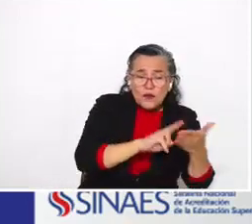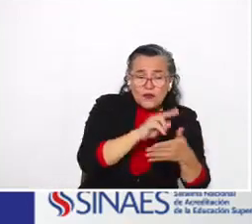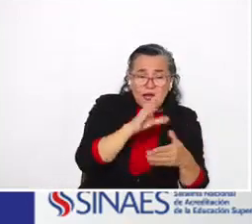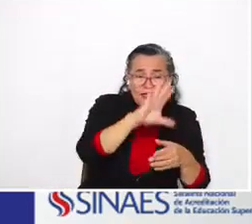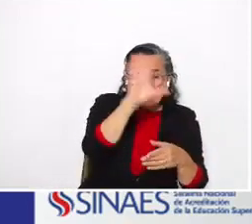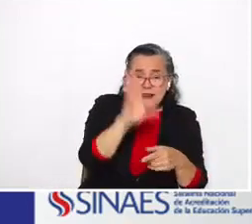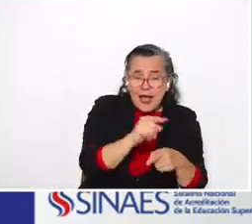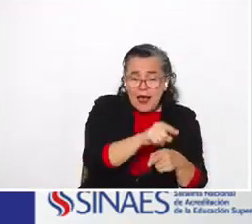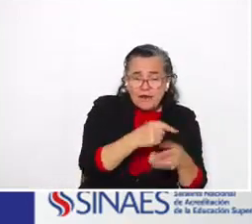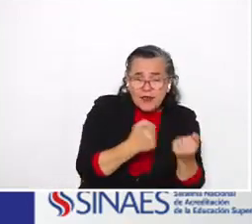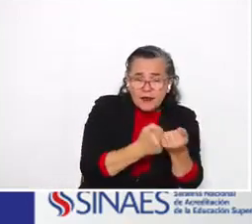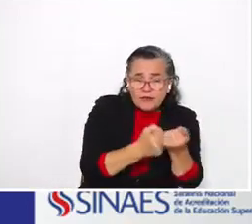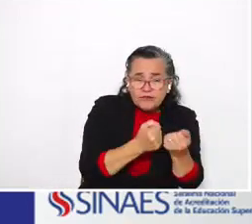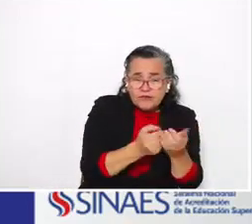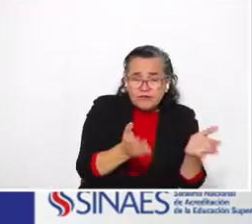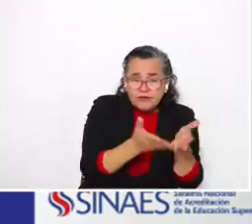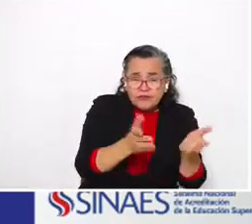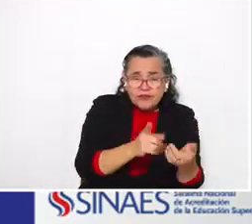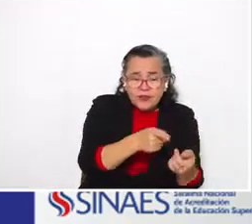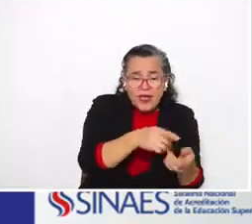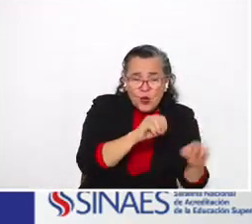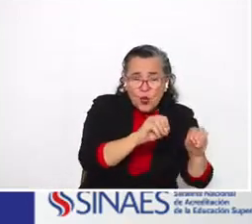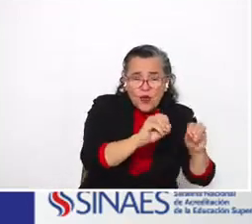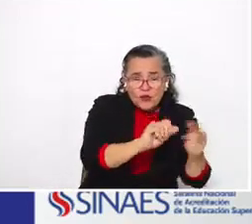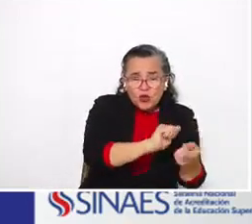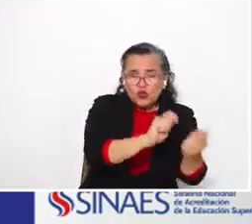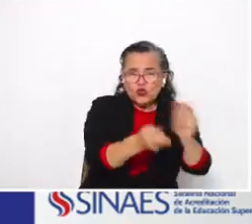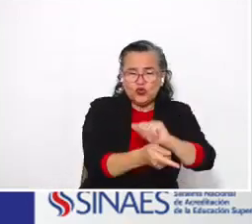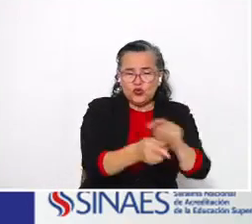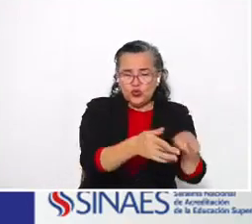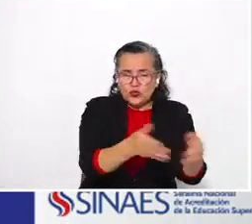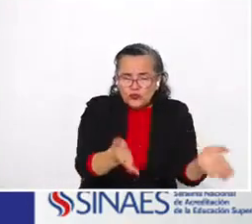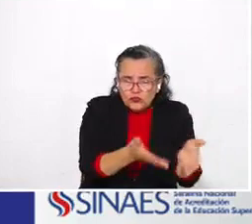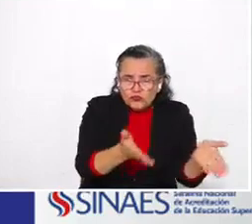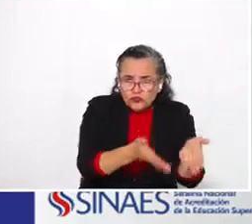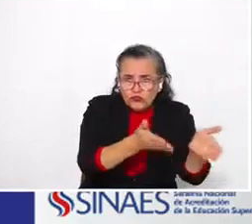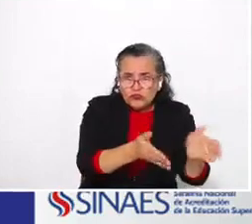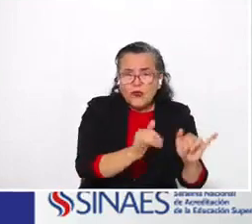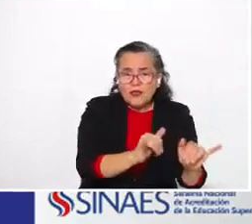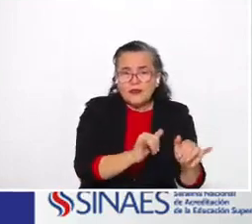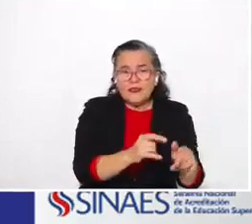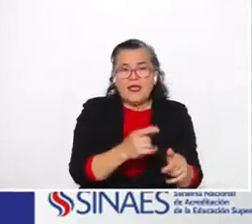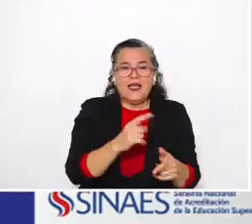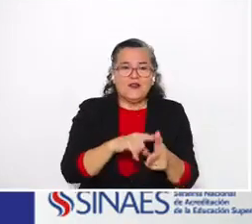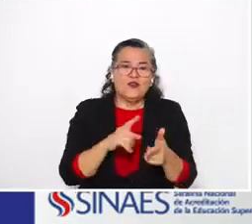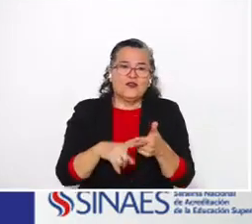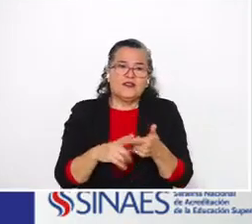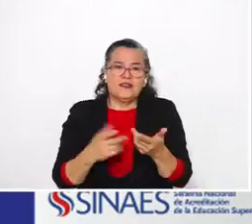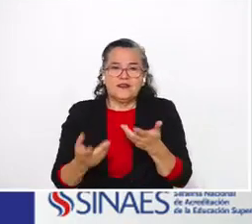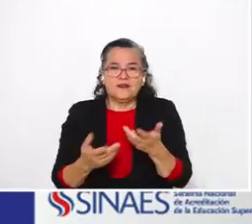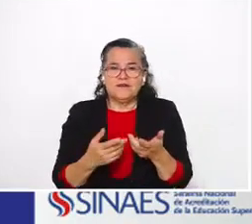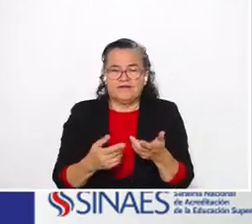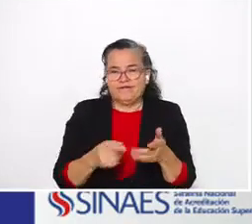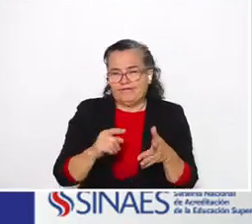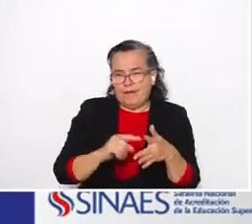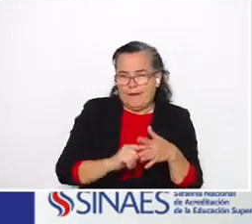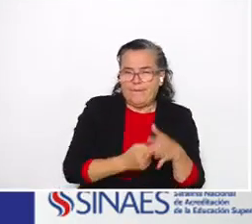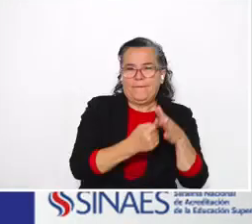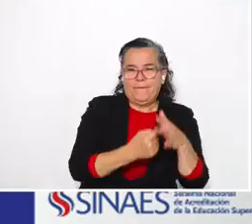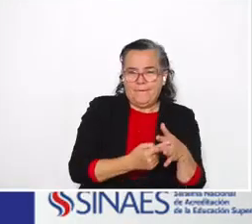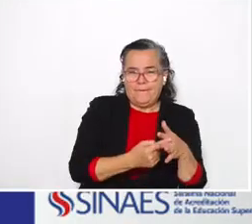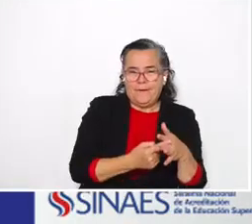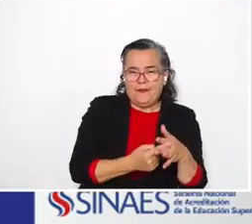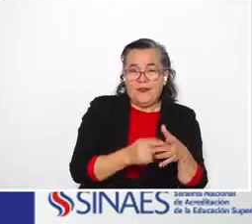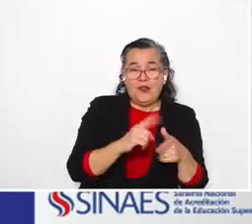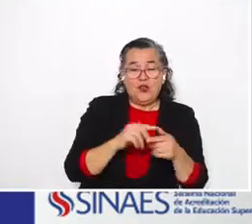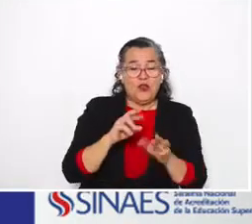también transformar la educación en África. Y Y entonces, el resultado que